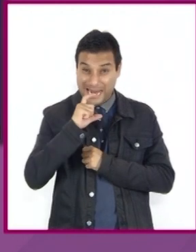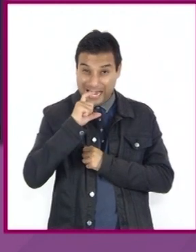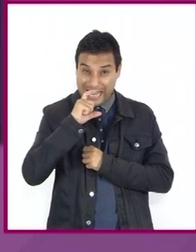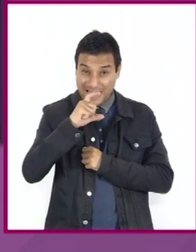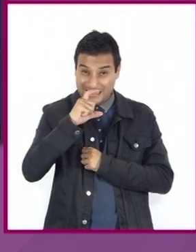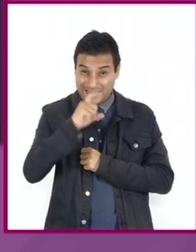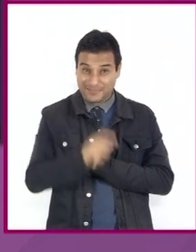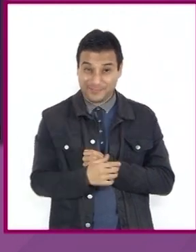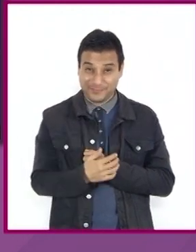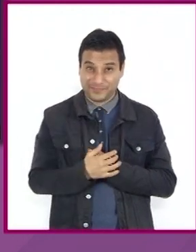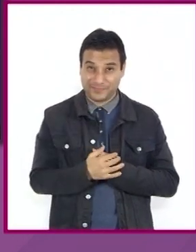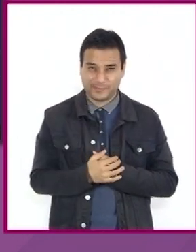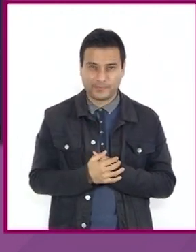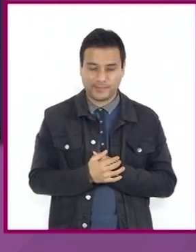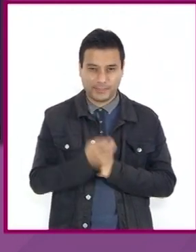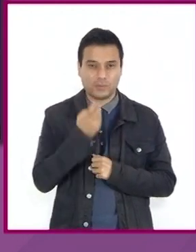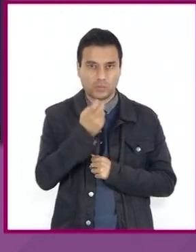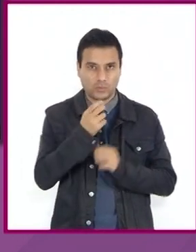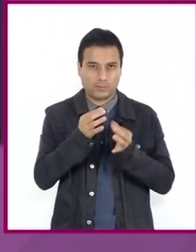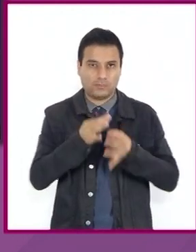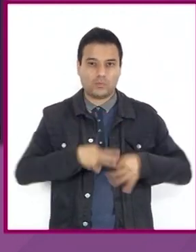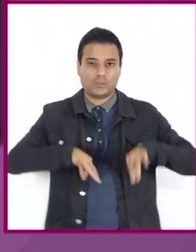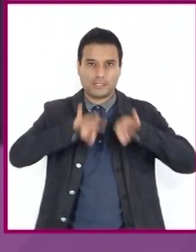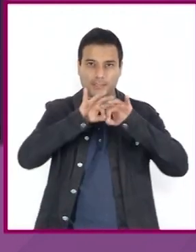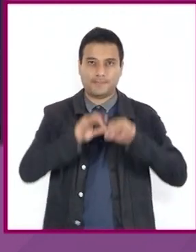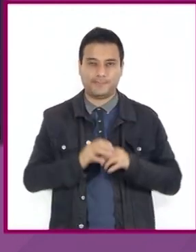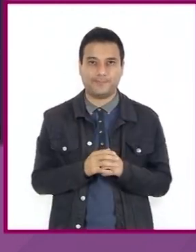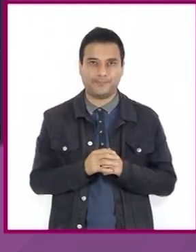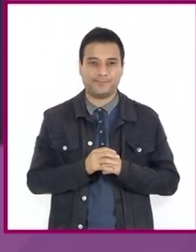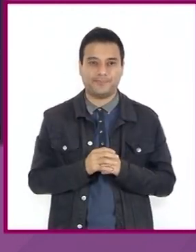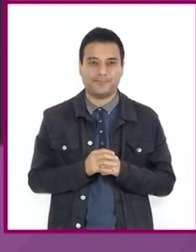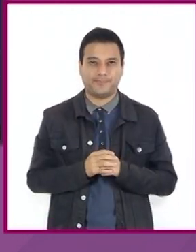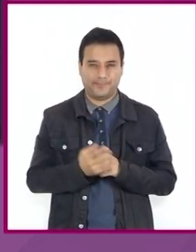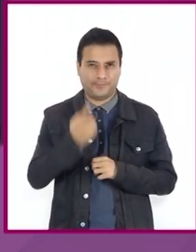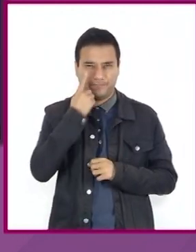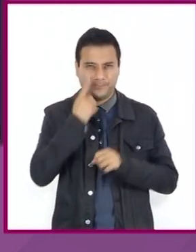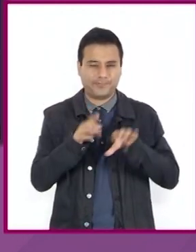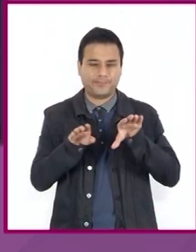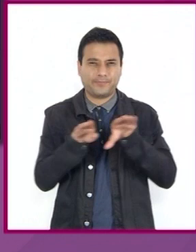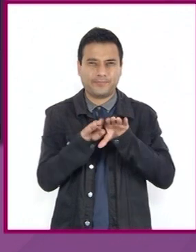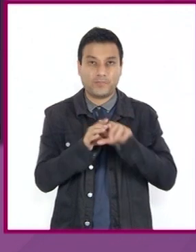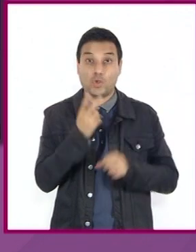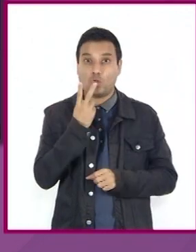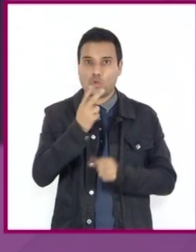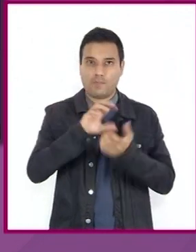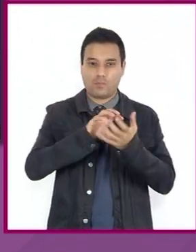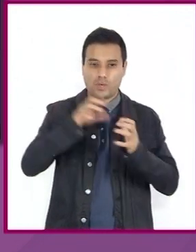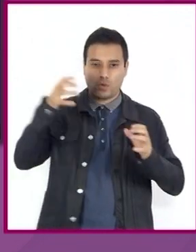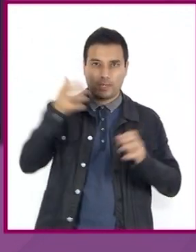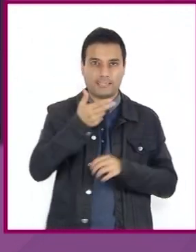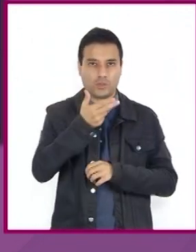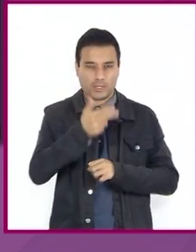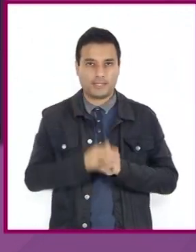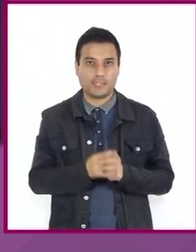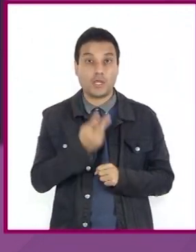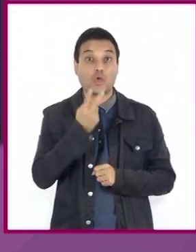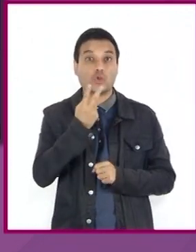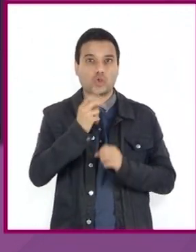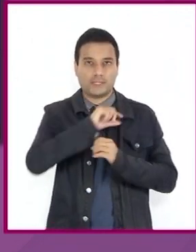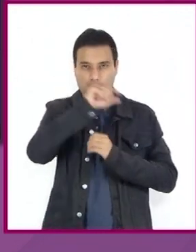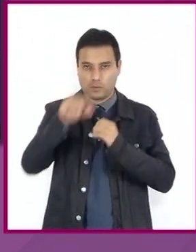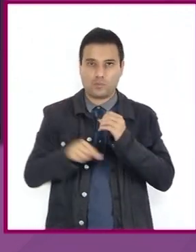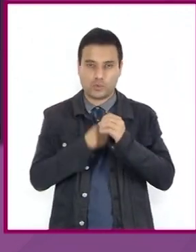derecha, también afectan el número total de átomos. Entonces tenemos 2 moléculas de hidrógeno con 2 átomos cada